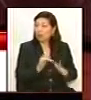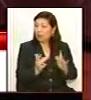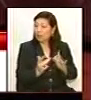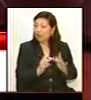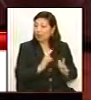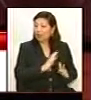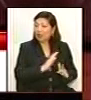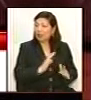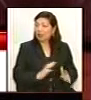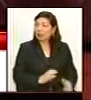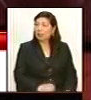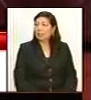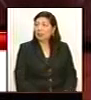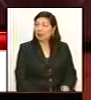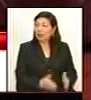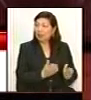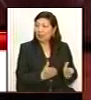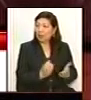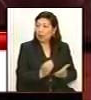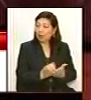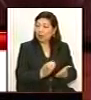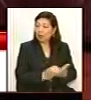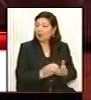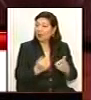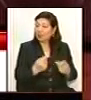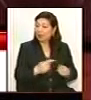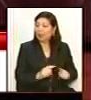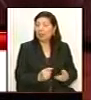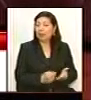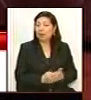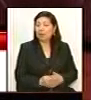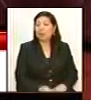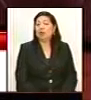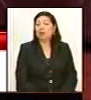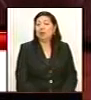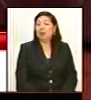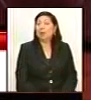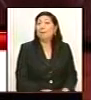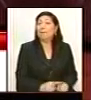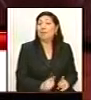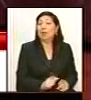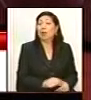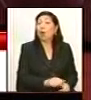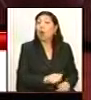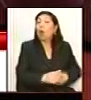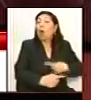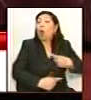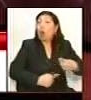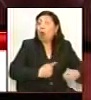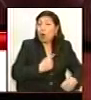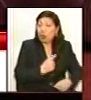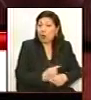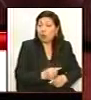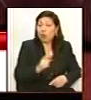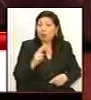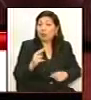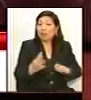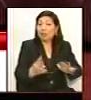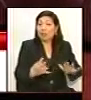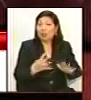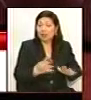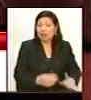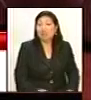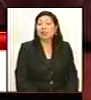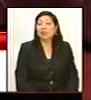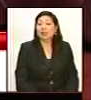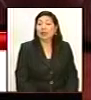del Estado, los organismos de contratación permiten la compra N. Pero al otro año, el 2019, en